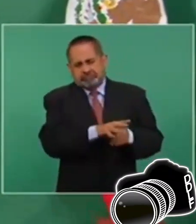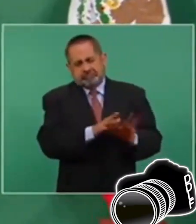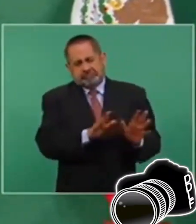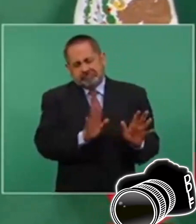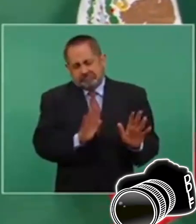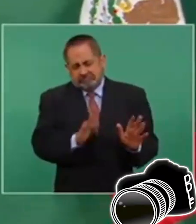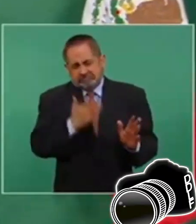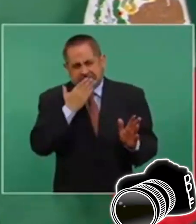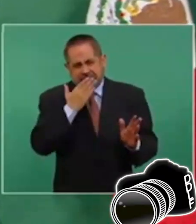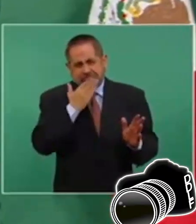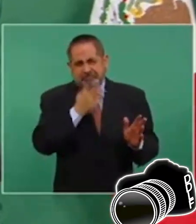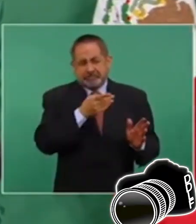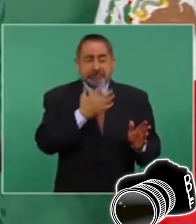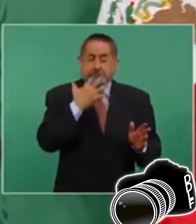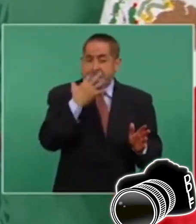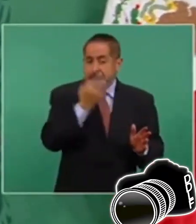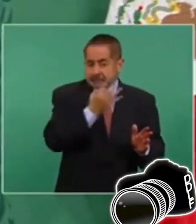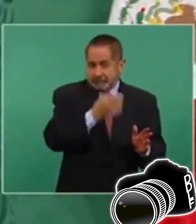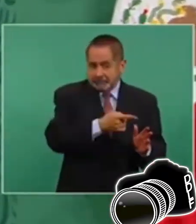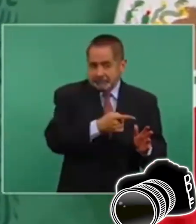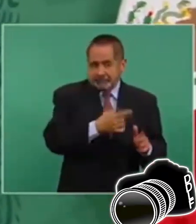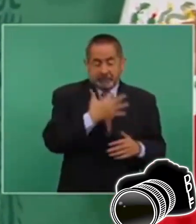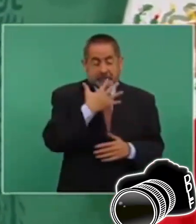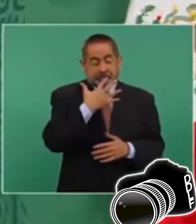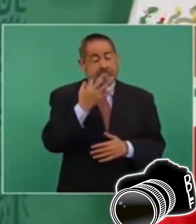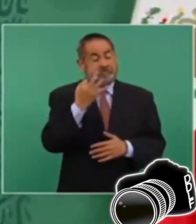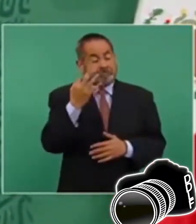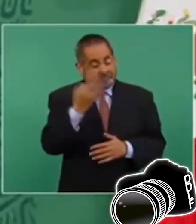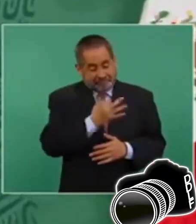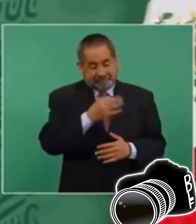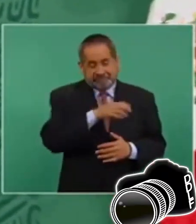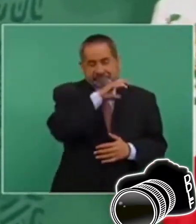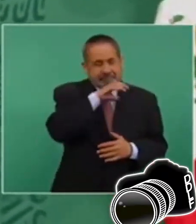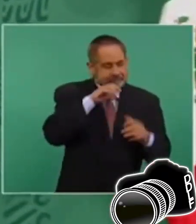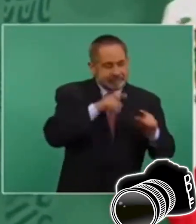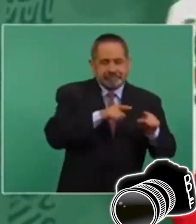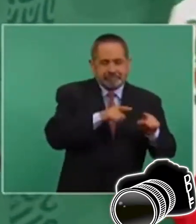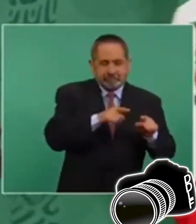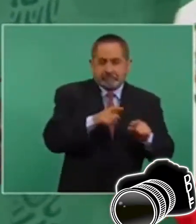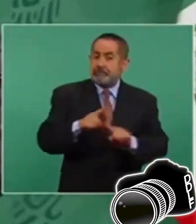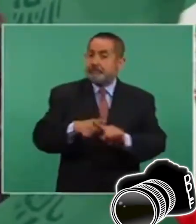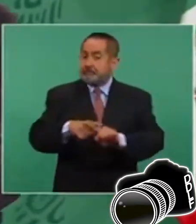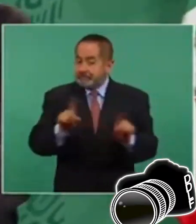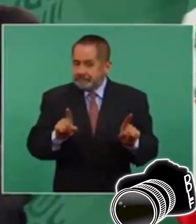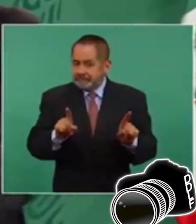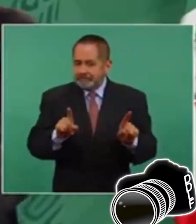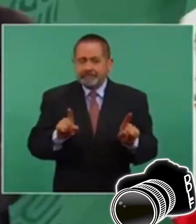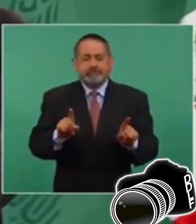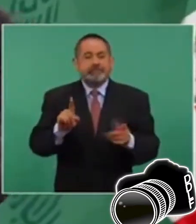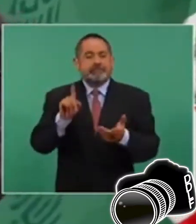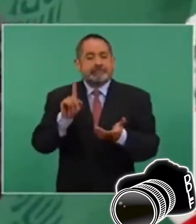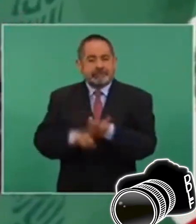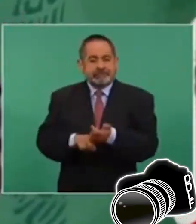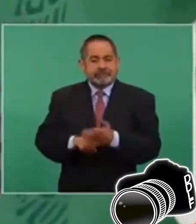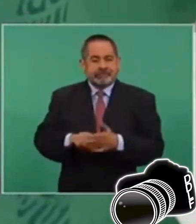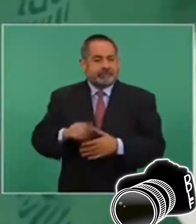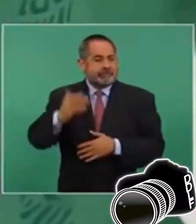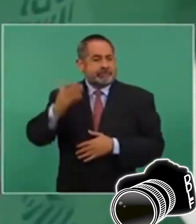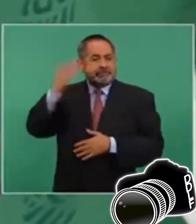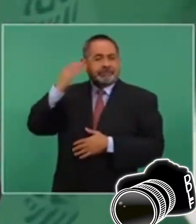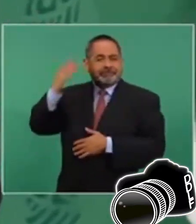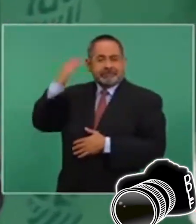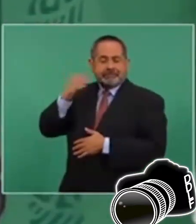es muy sabroso suculento el chayote pero el que se le daba